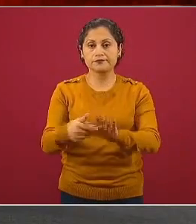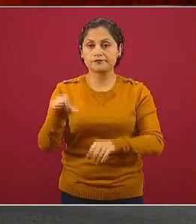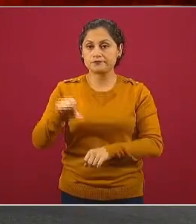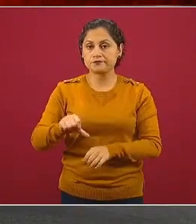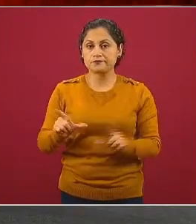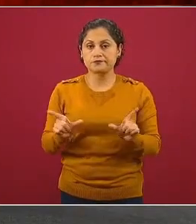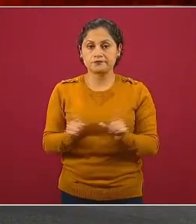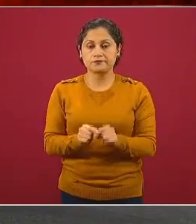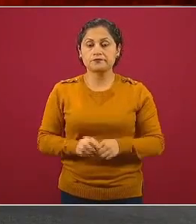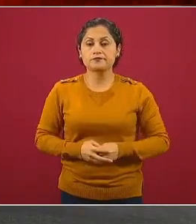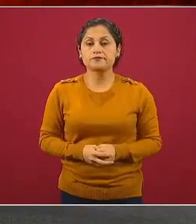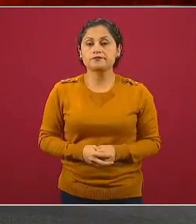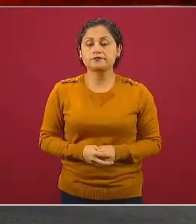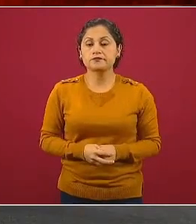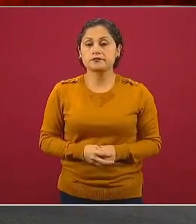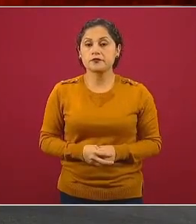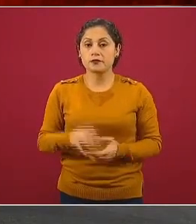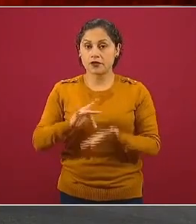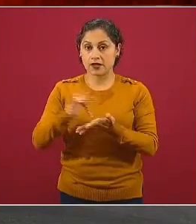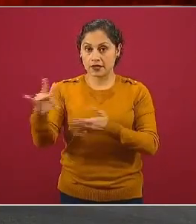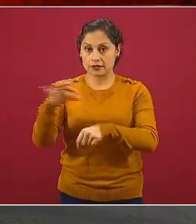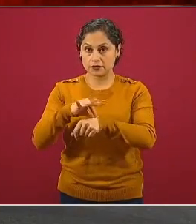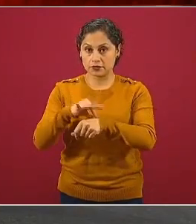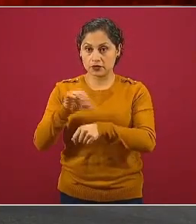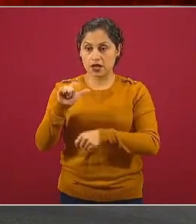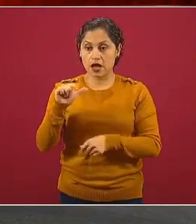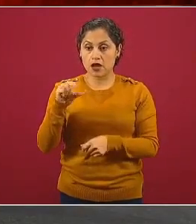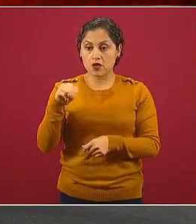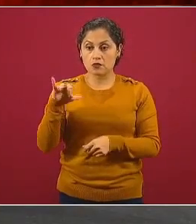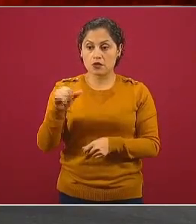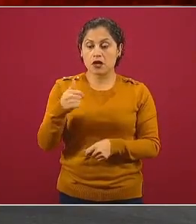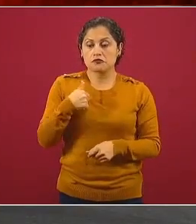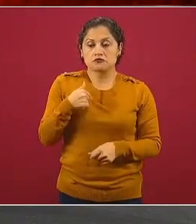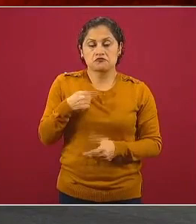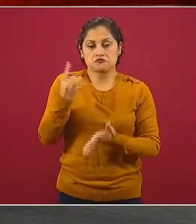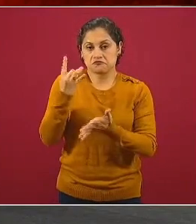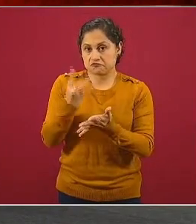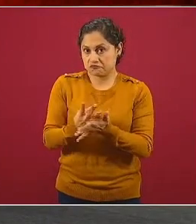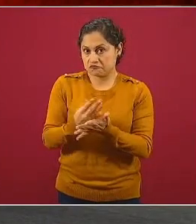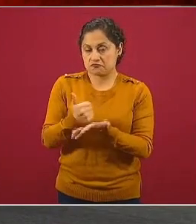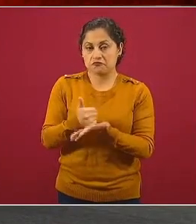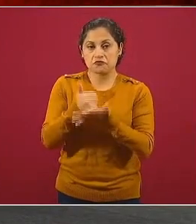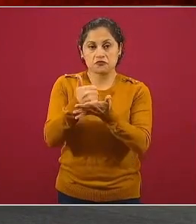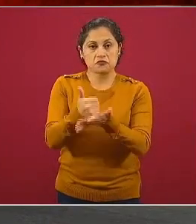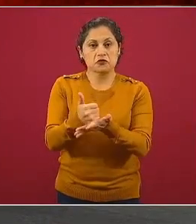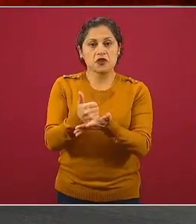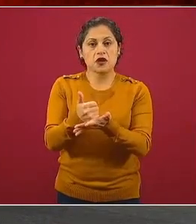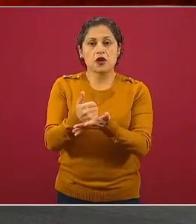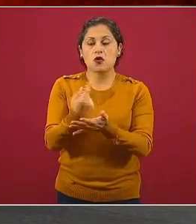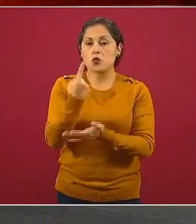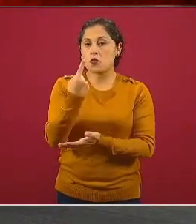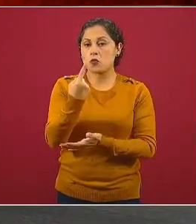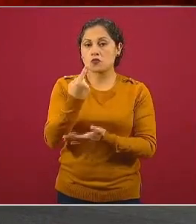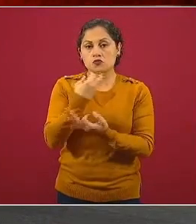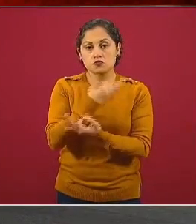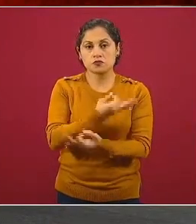Muchas gracias, doctora Lomía. Yo simplemente voy a complementar con este mensaje,